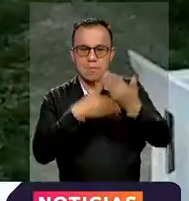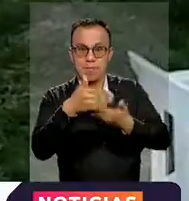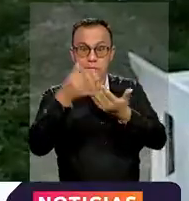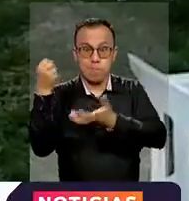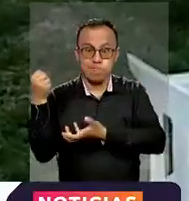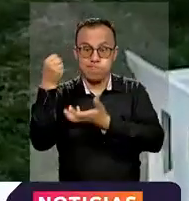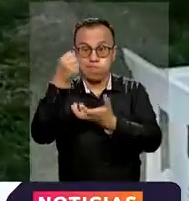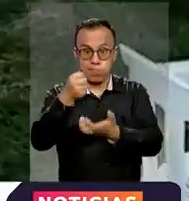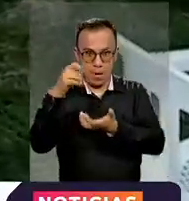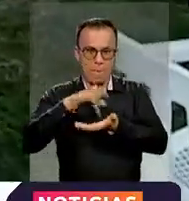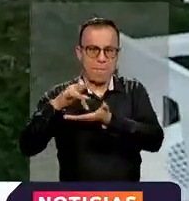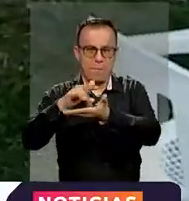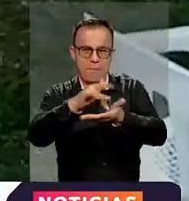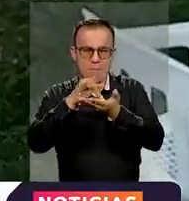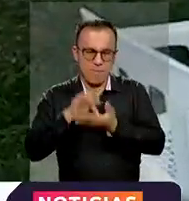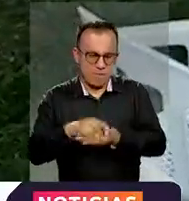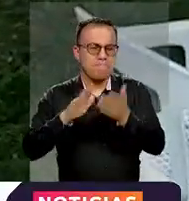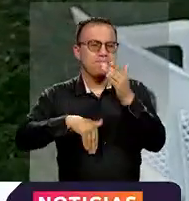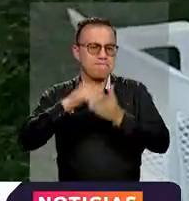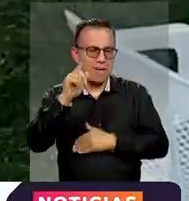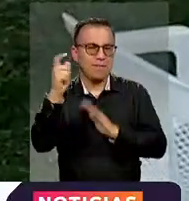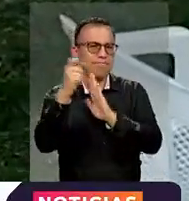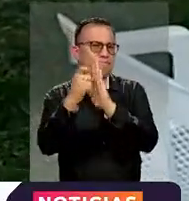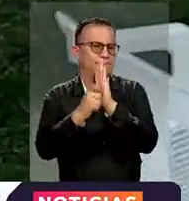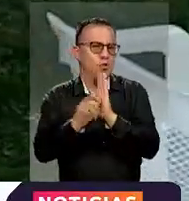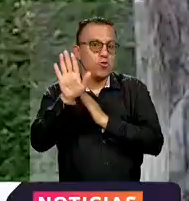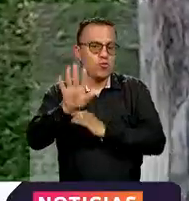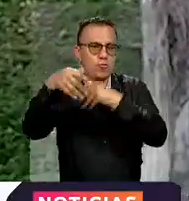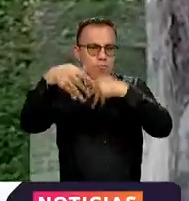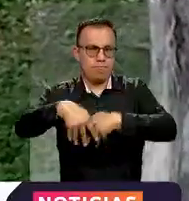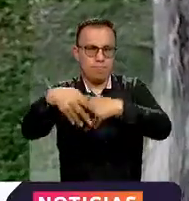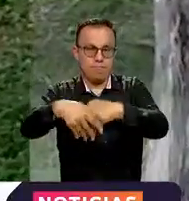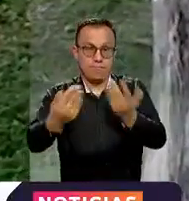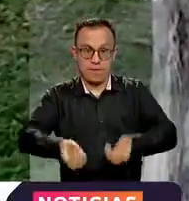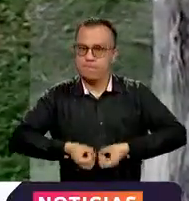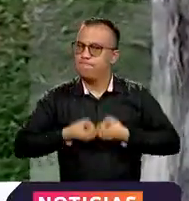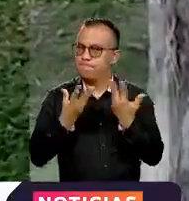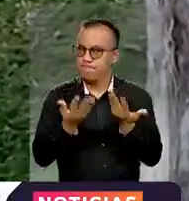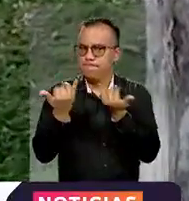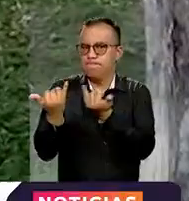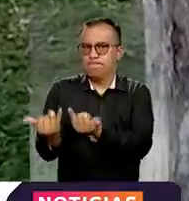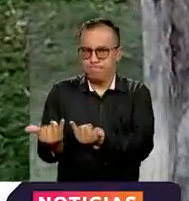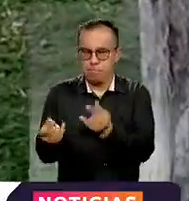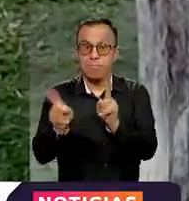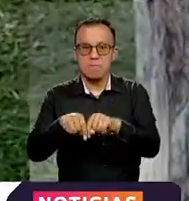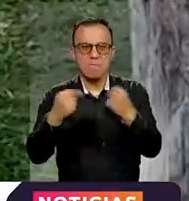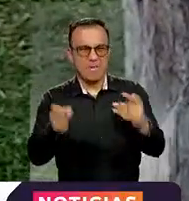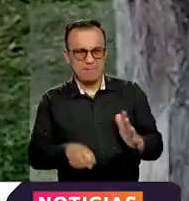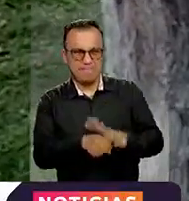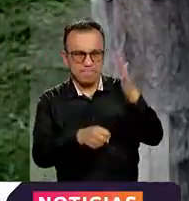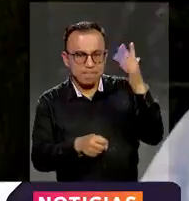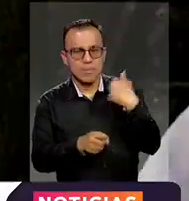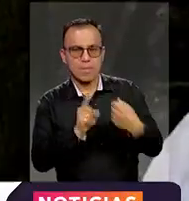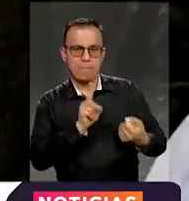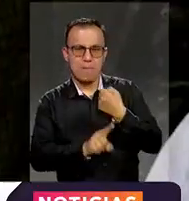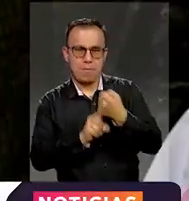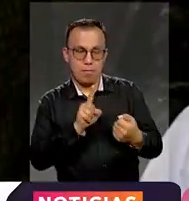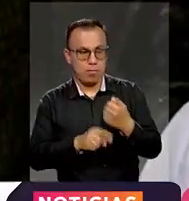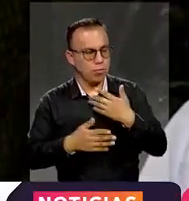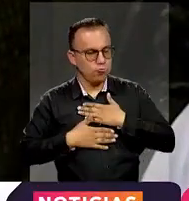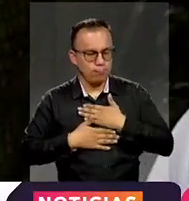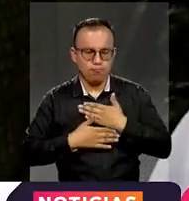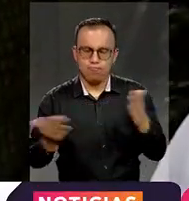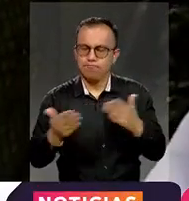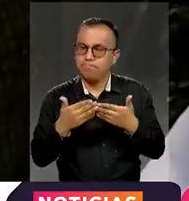presupuestos participativos. Ese es uno de los puntos centrales de la manifestación que ellos expresan y también las agresiones físicas. Estamos